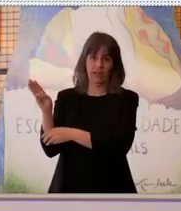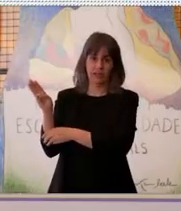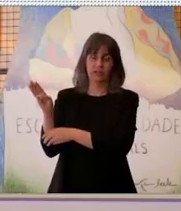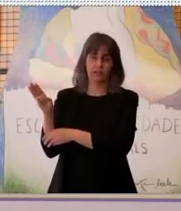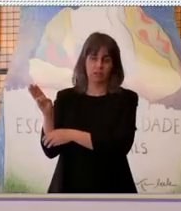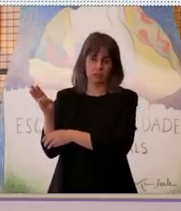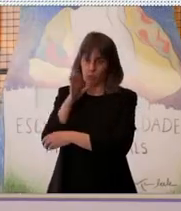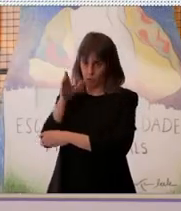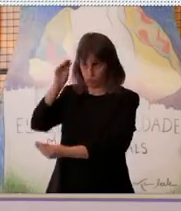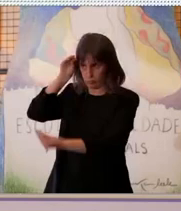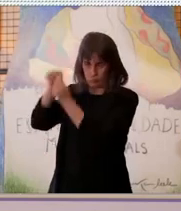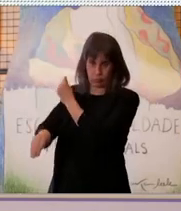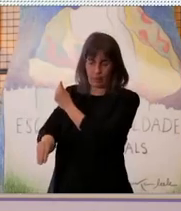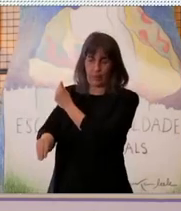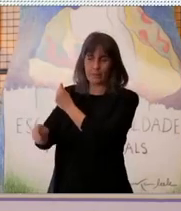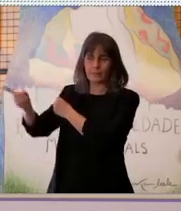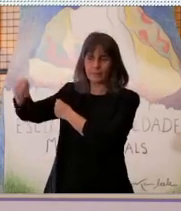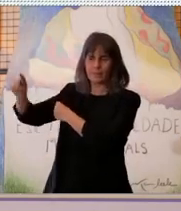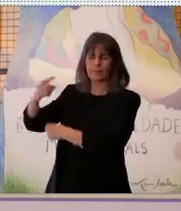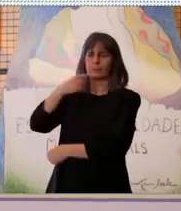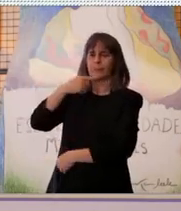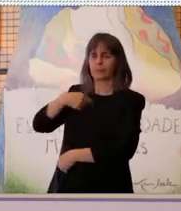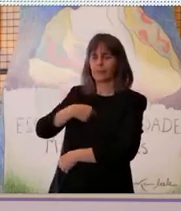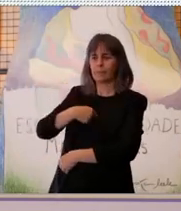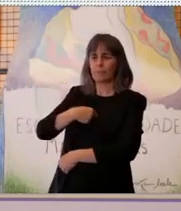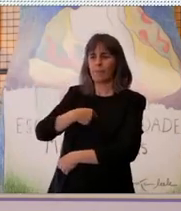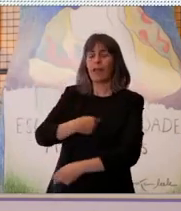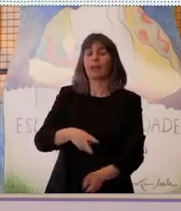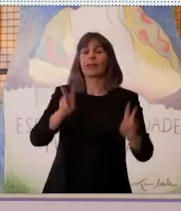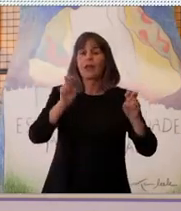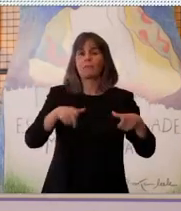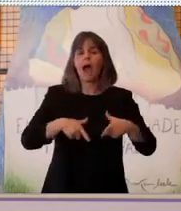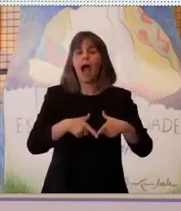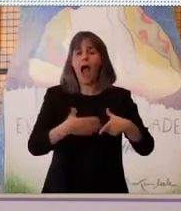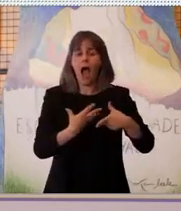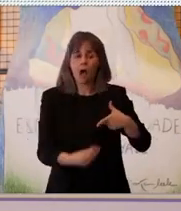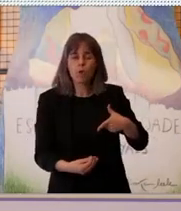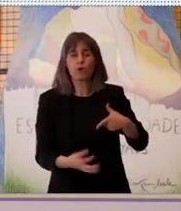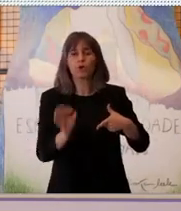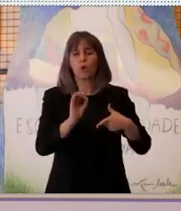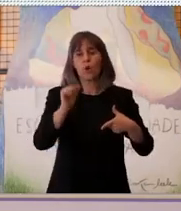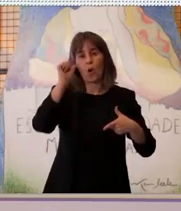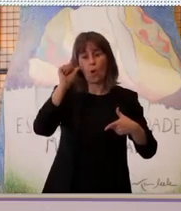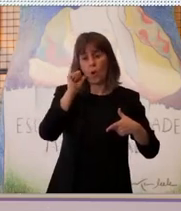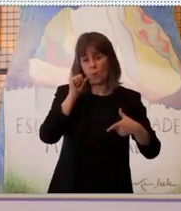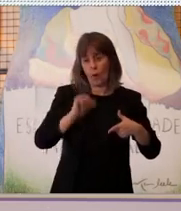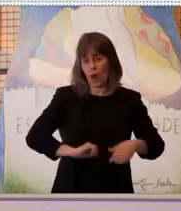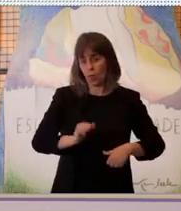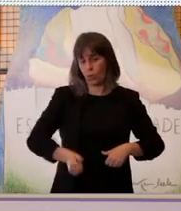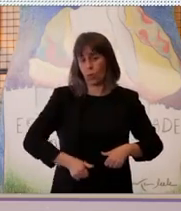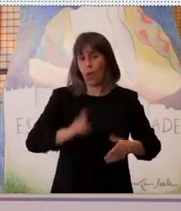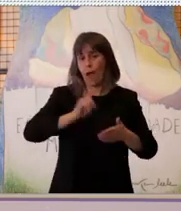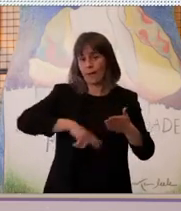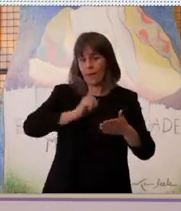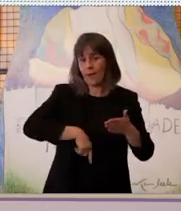alejada pero que me venían a decir cuestiones sobre todo del aborto y los dientes de alquiler que estaban muy en contra y me